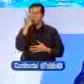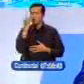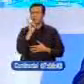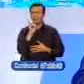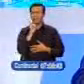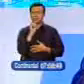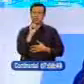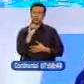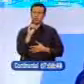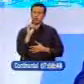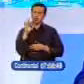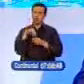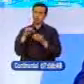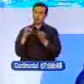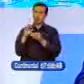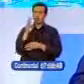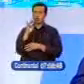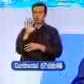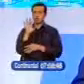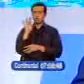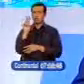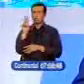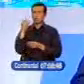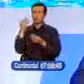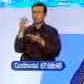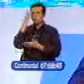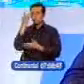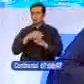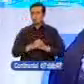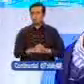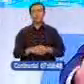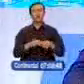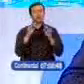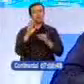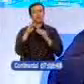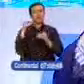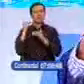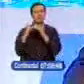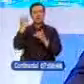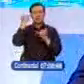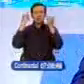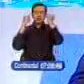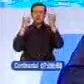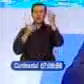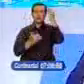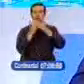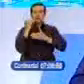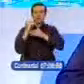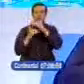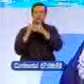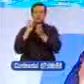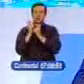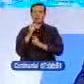ISO electoral 17582 al Consejo Electoral? Precisamente por este proceso de innovación permanente, por este proceso